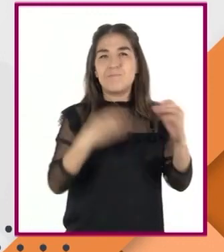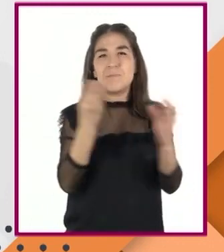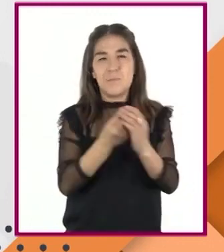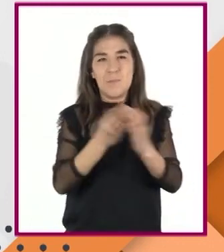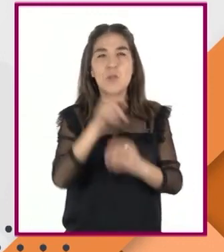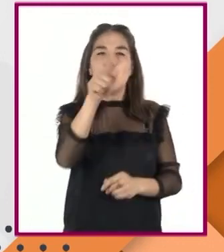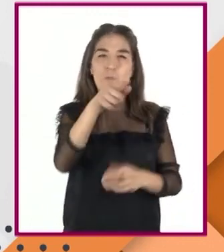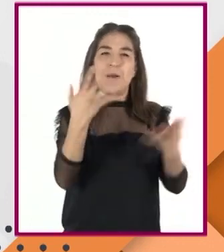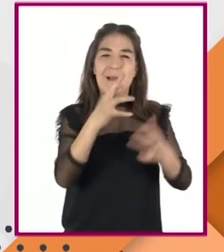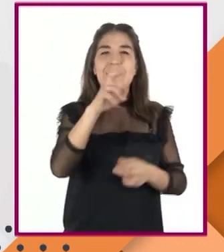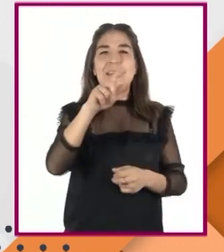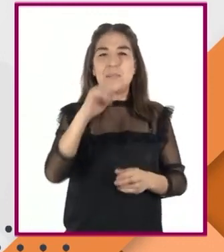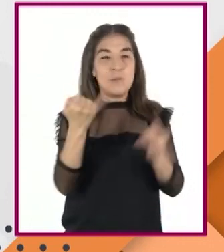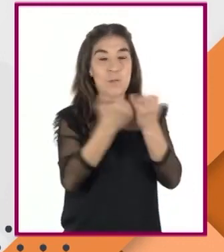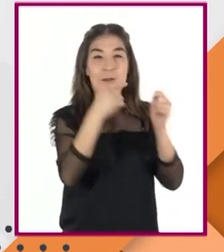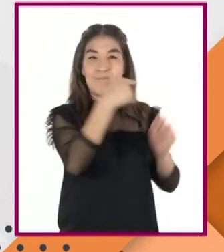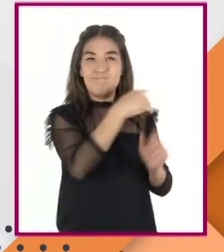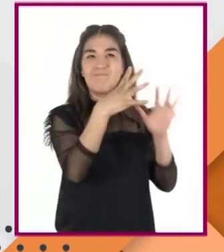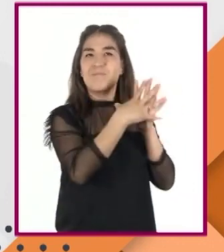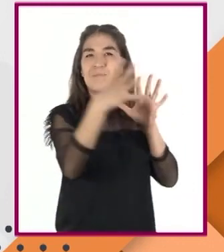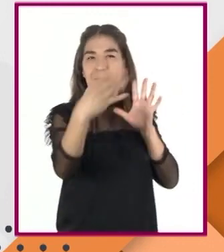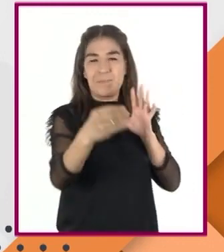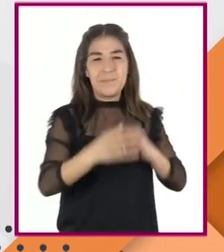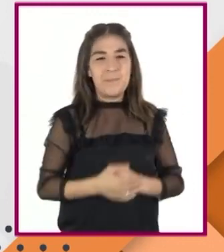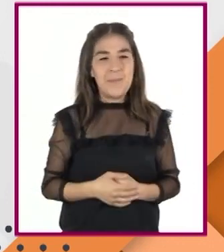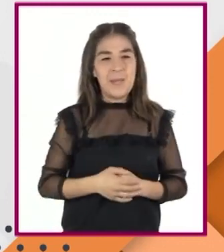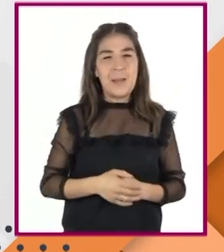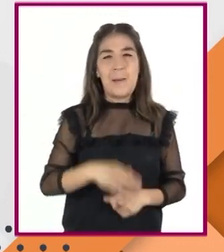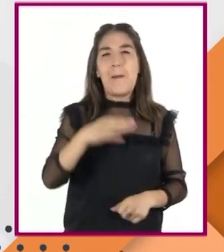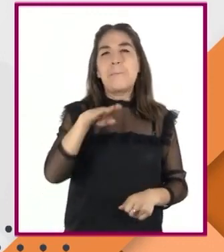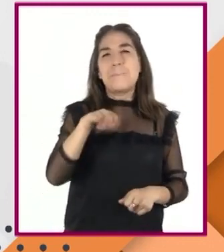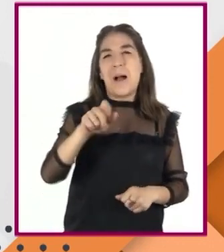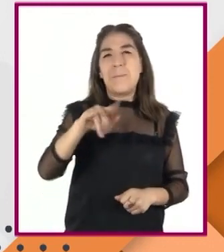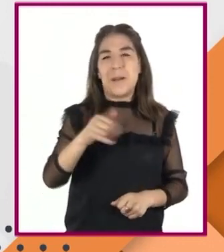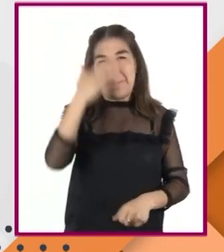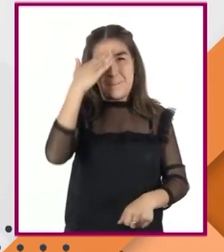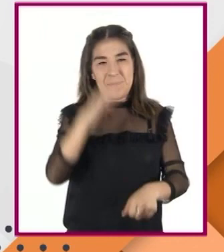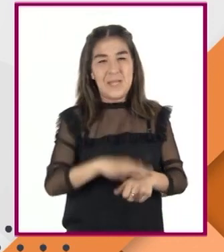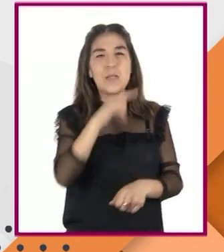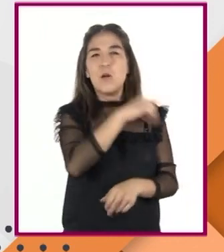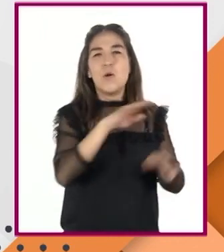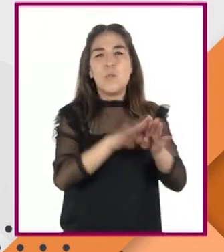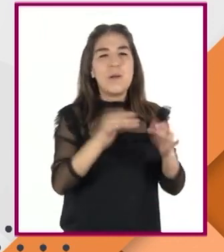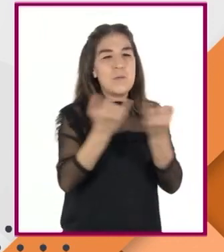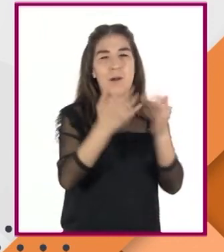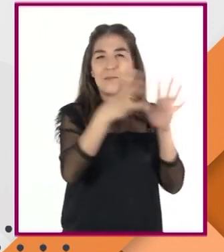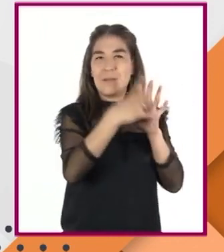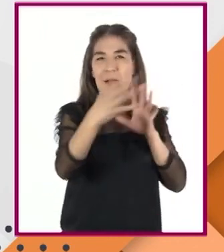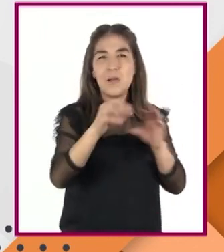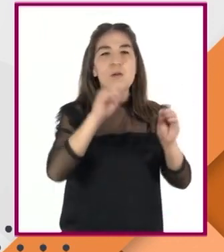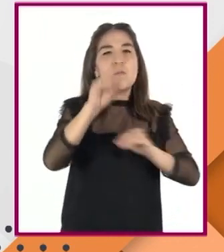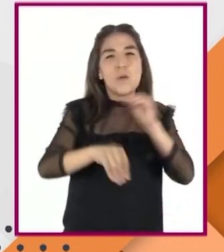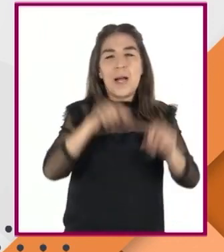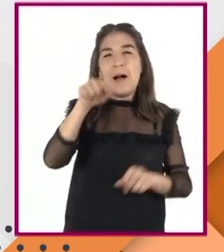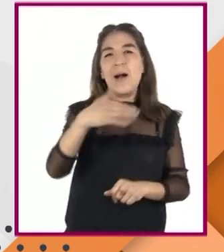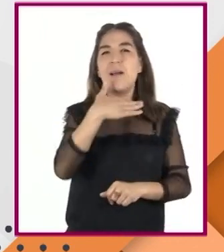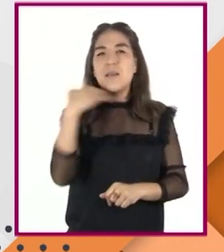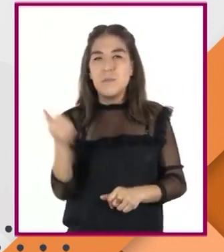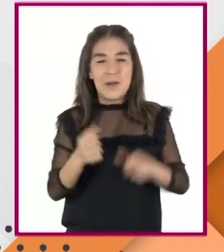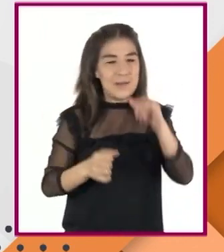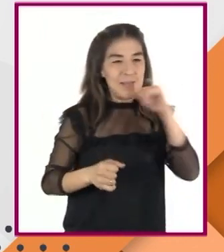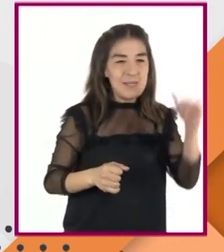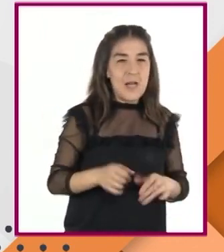reto. Elaboren un mapa mental sobre la influencia del nacionalismo en la unificación alemana e